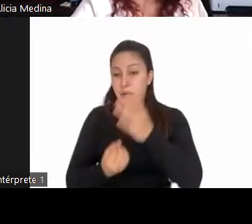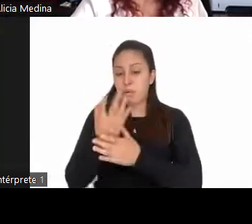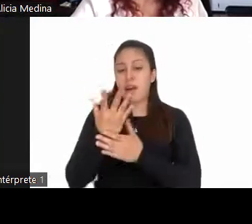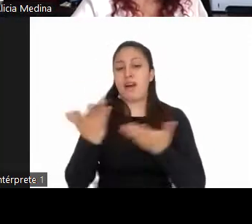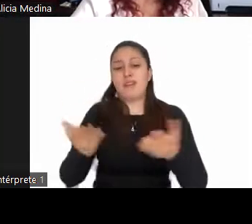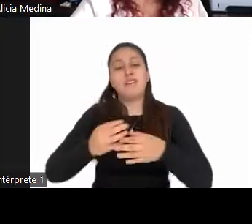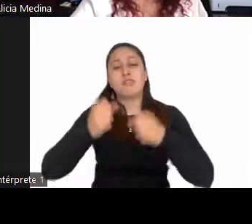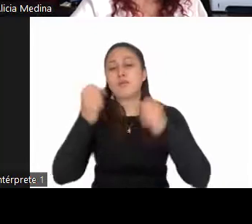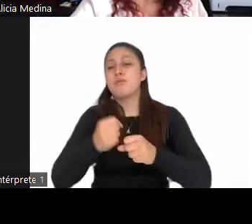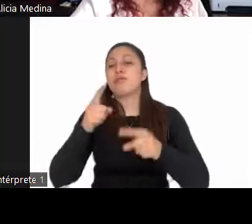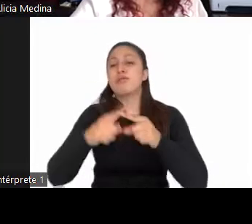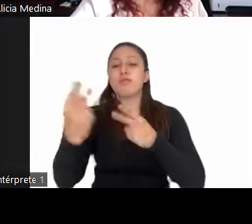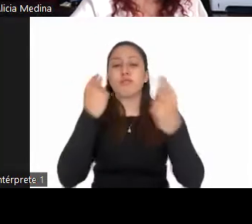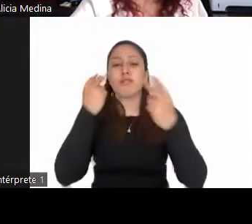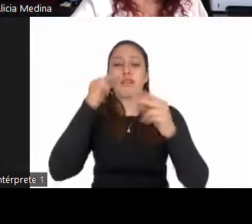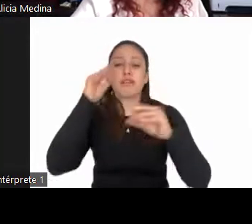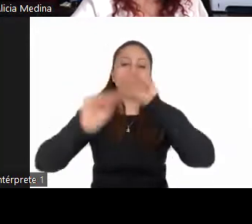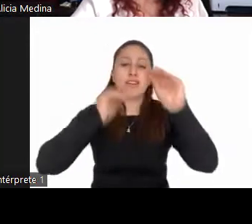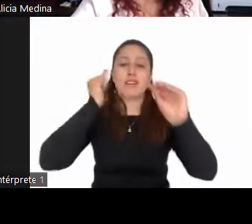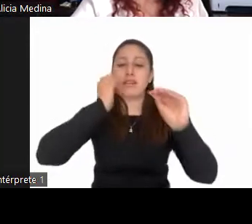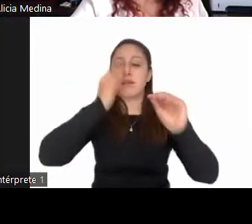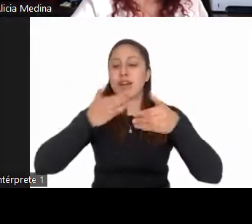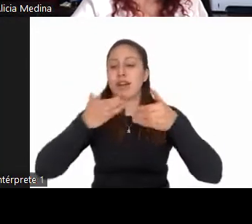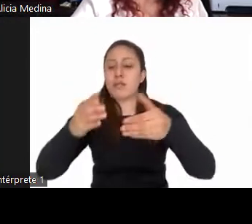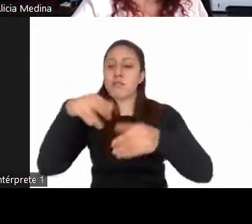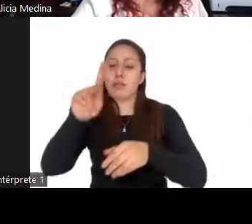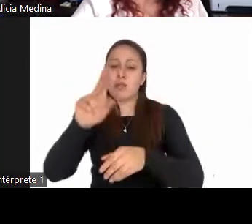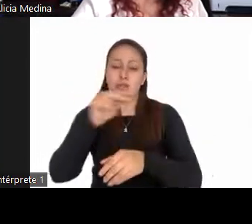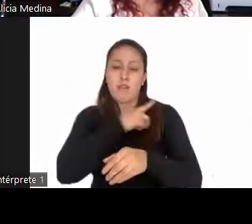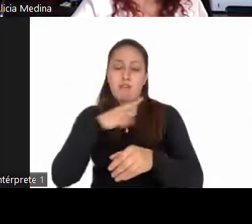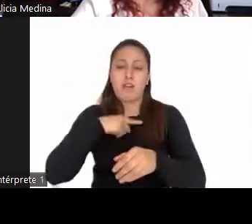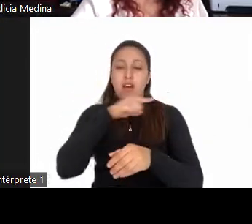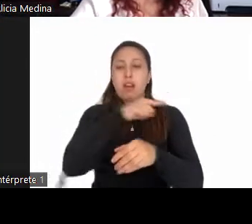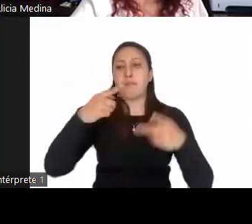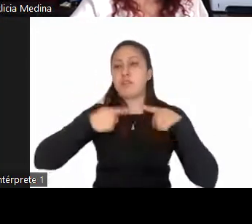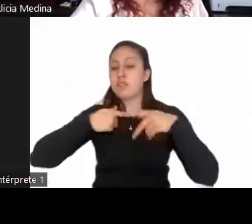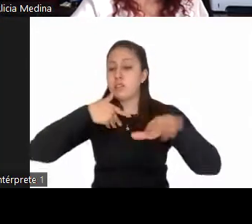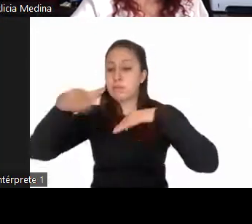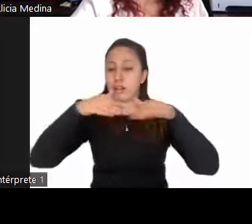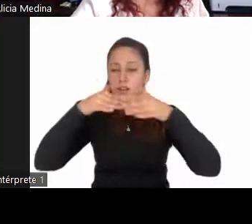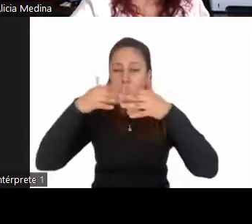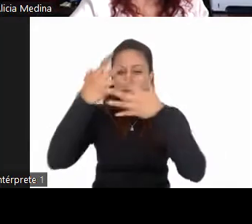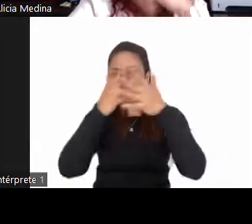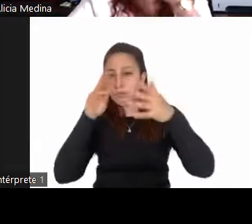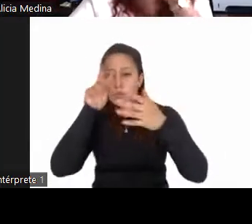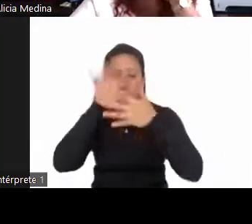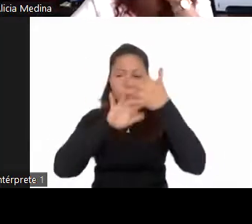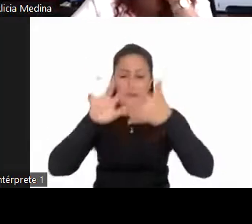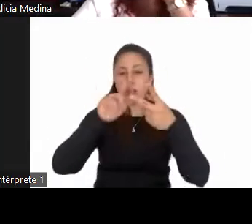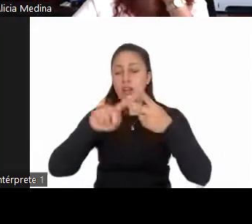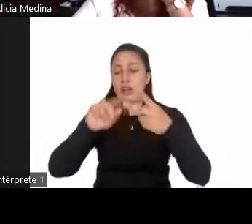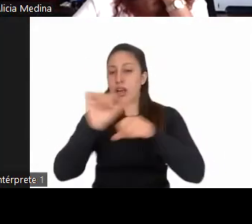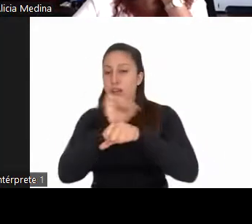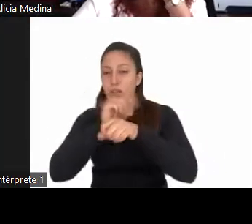es colocando propaganda sin obstruir la visibilidad de los peatones, el asunto vehicular,